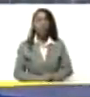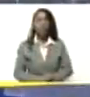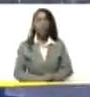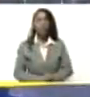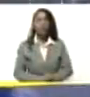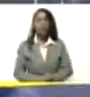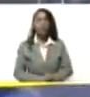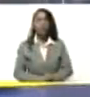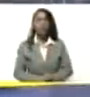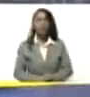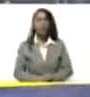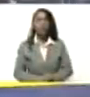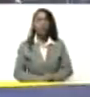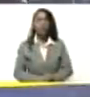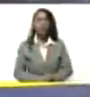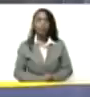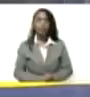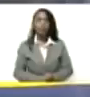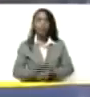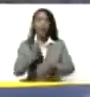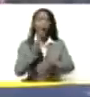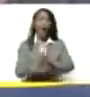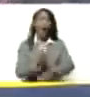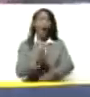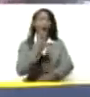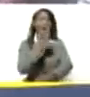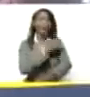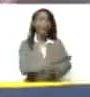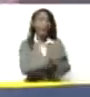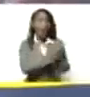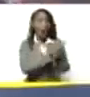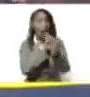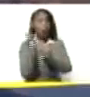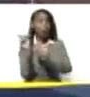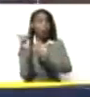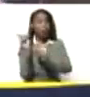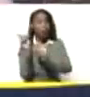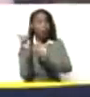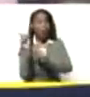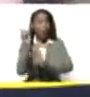pasando por encima de circunstancia